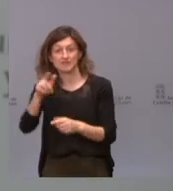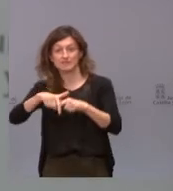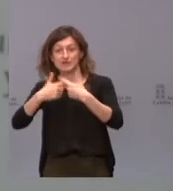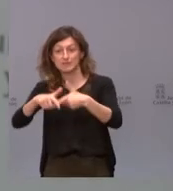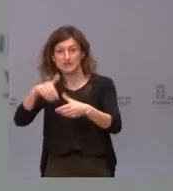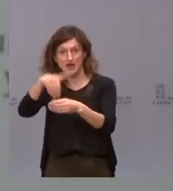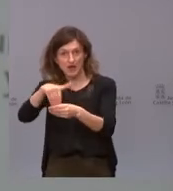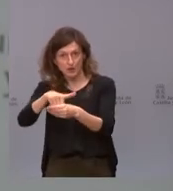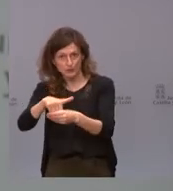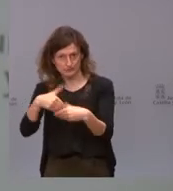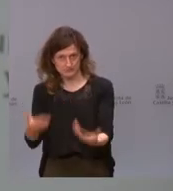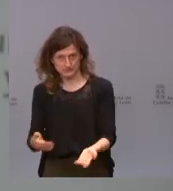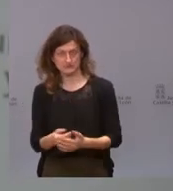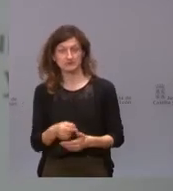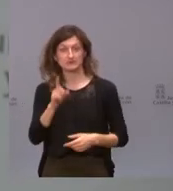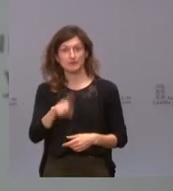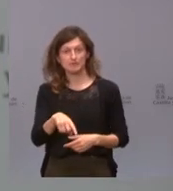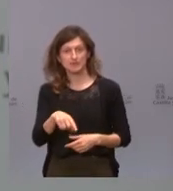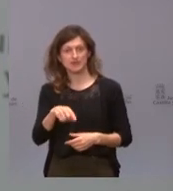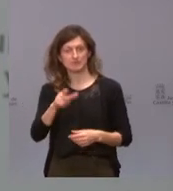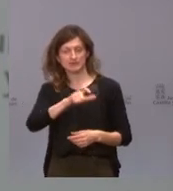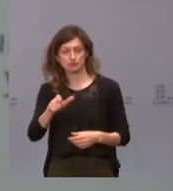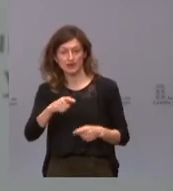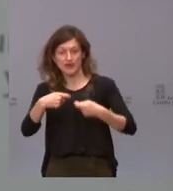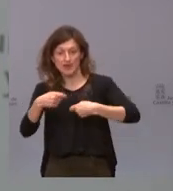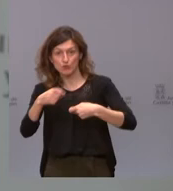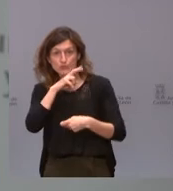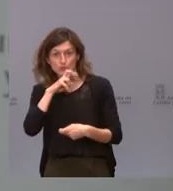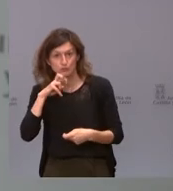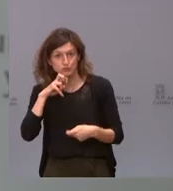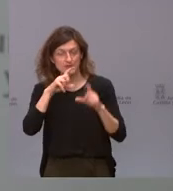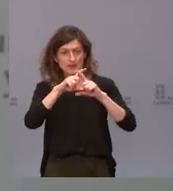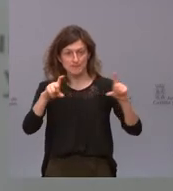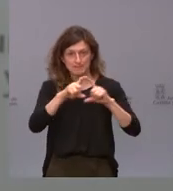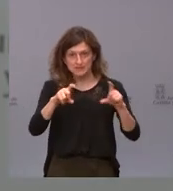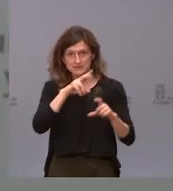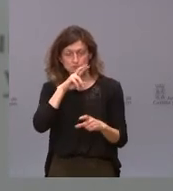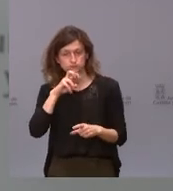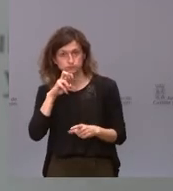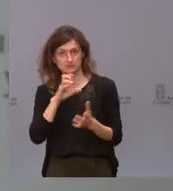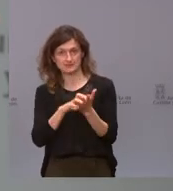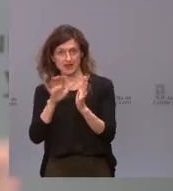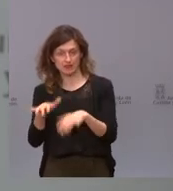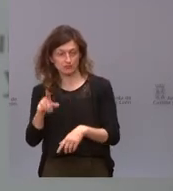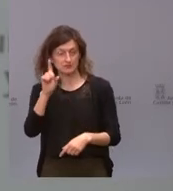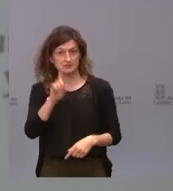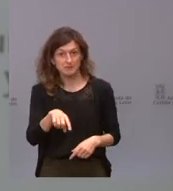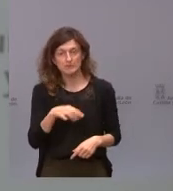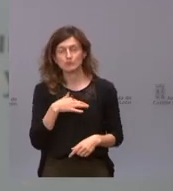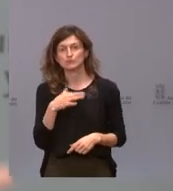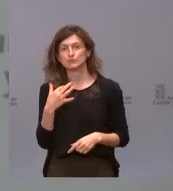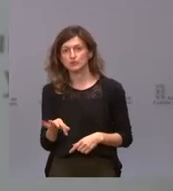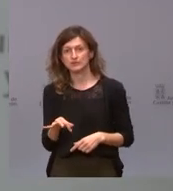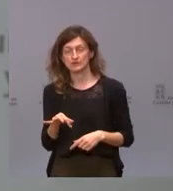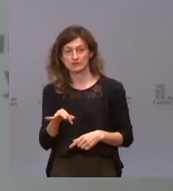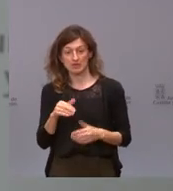vamos a permitir la supervivencia de negocios y empresas en castilla y león' y vamos a permitir por tanto a